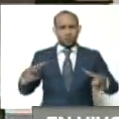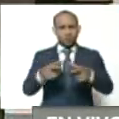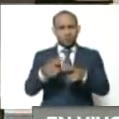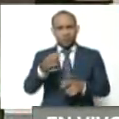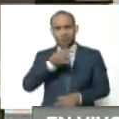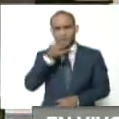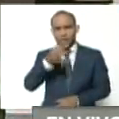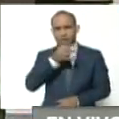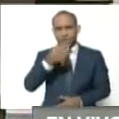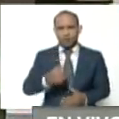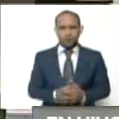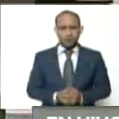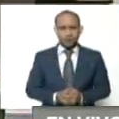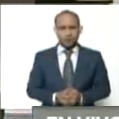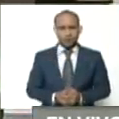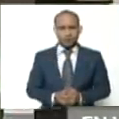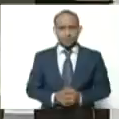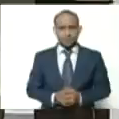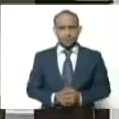tarde,